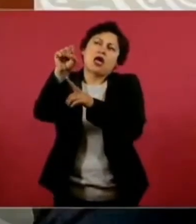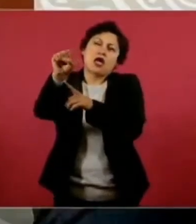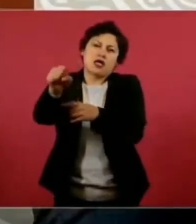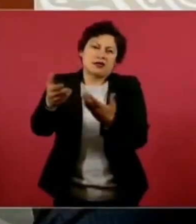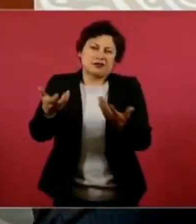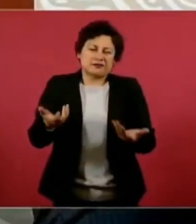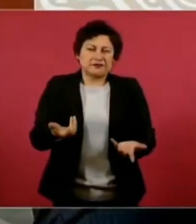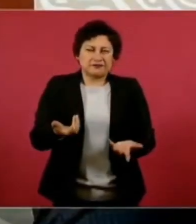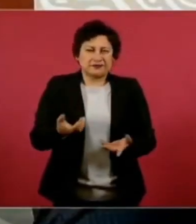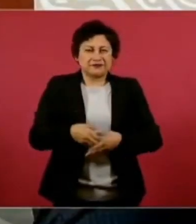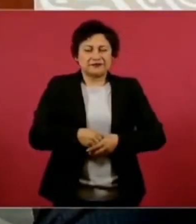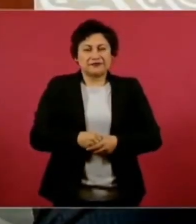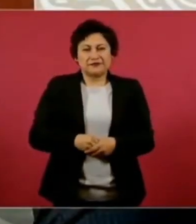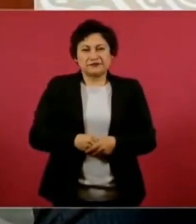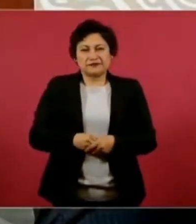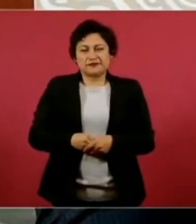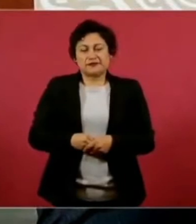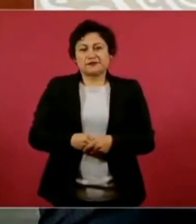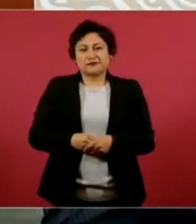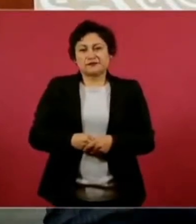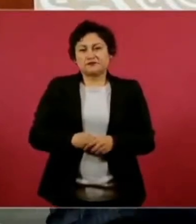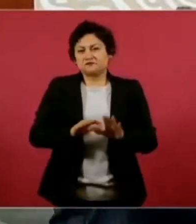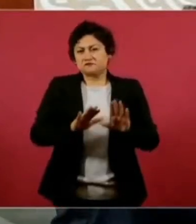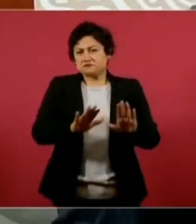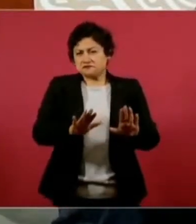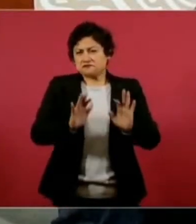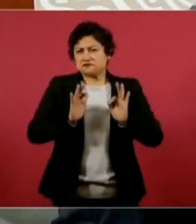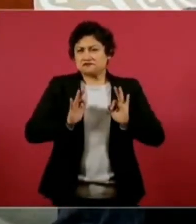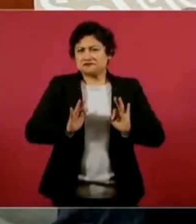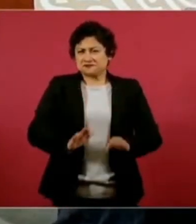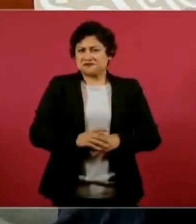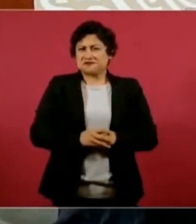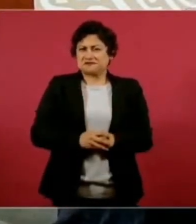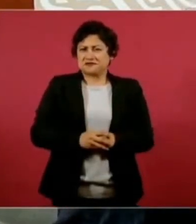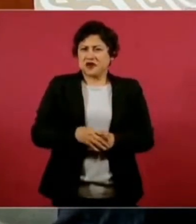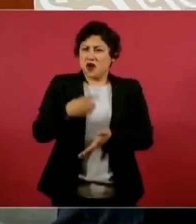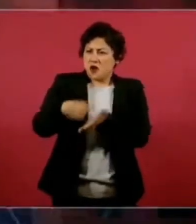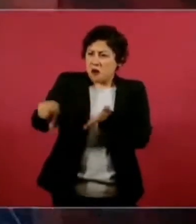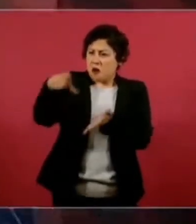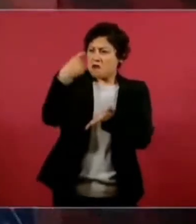¿Sí? La felicidad no son las alhajas,